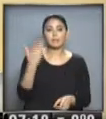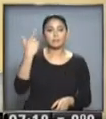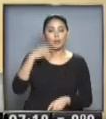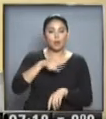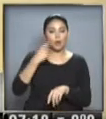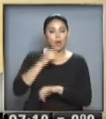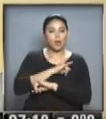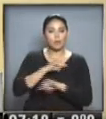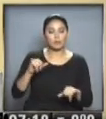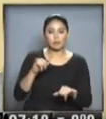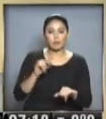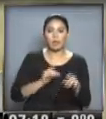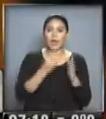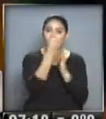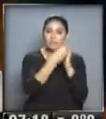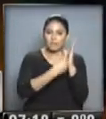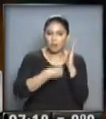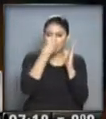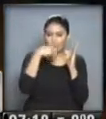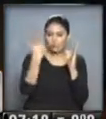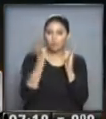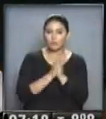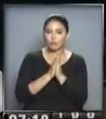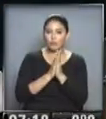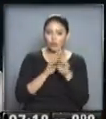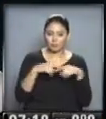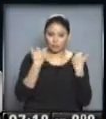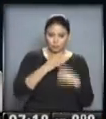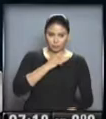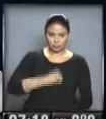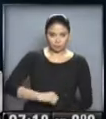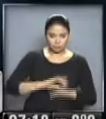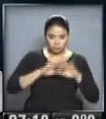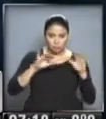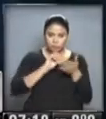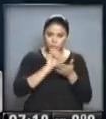últimas horas parte del informe de la autopsia, donde determina